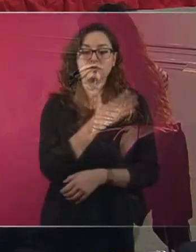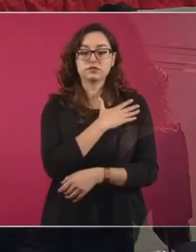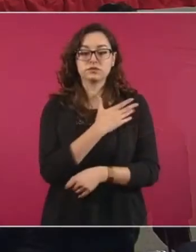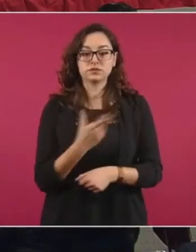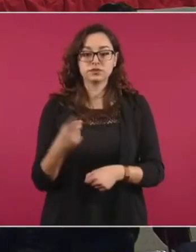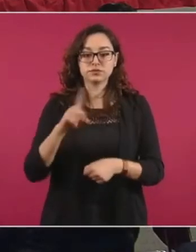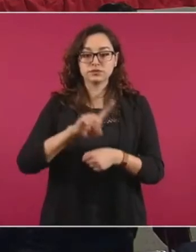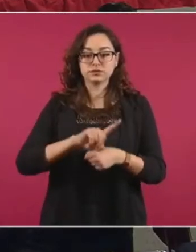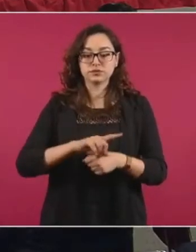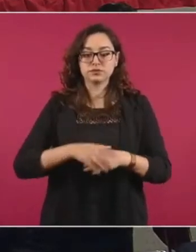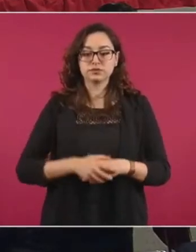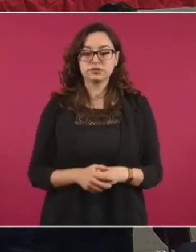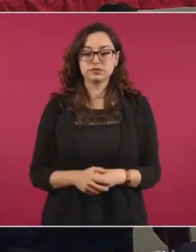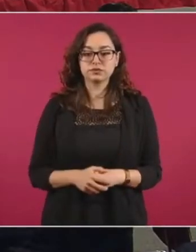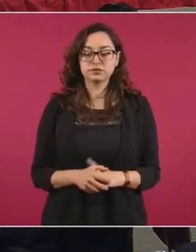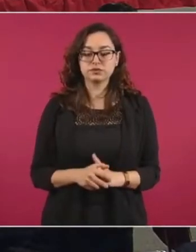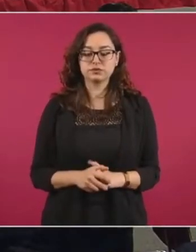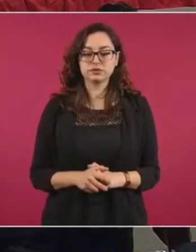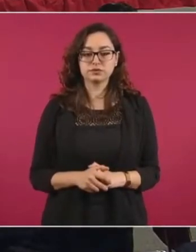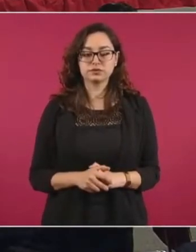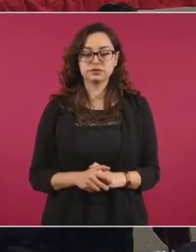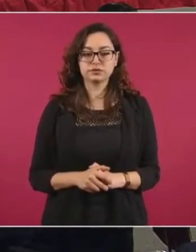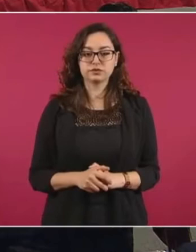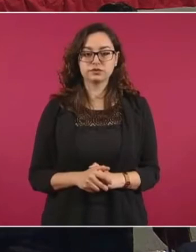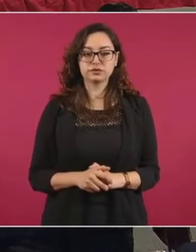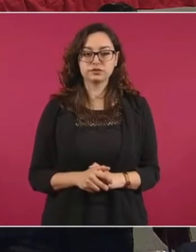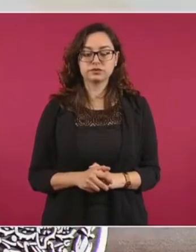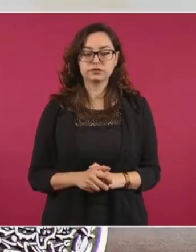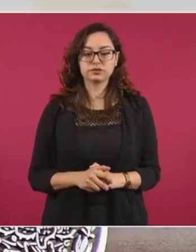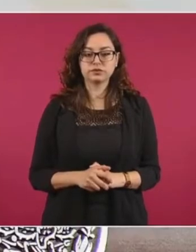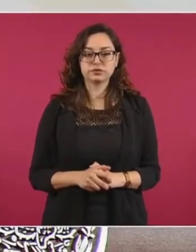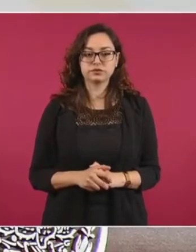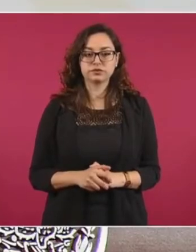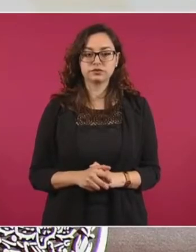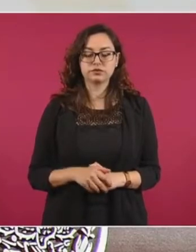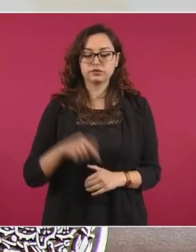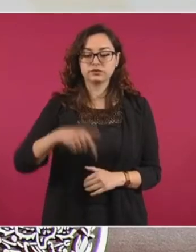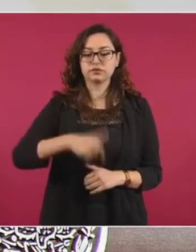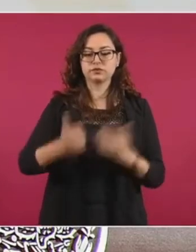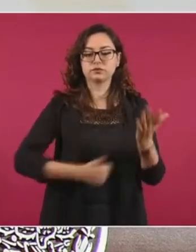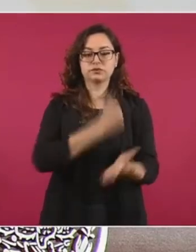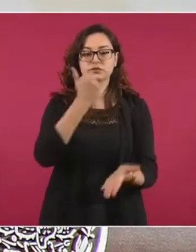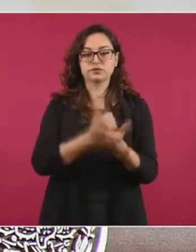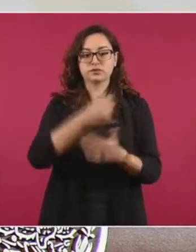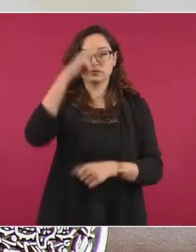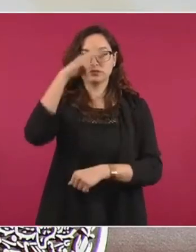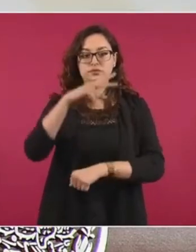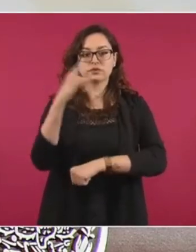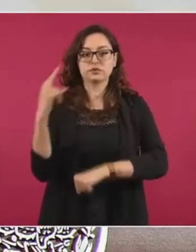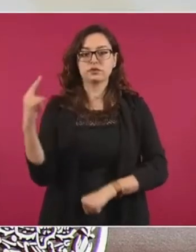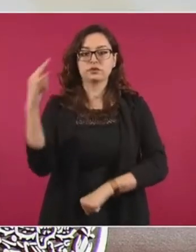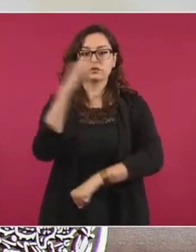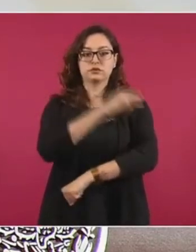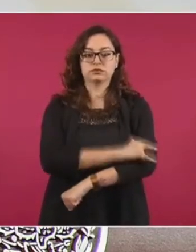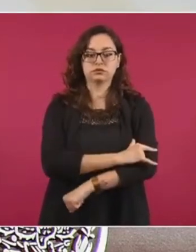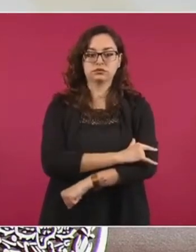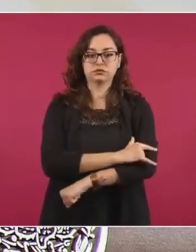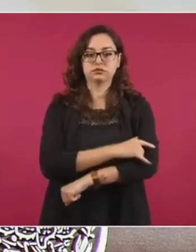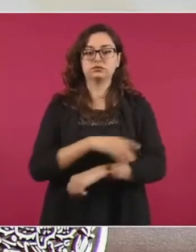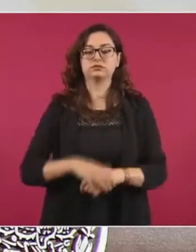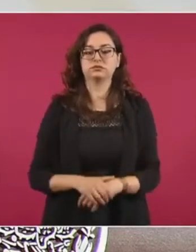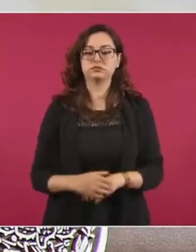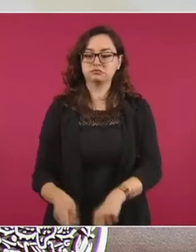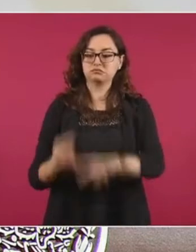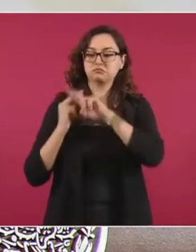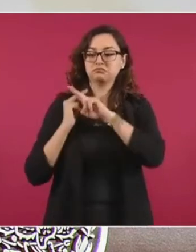gracias. En unos días, el Aeropuerto Internacional de la Ciudad de México cumplirá sus primeros